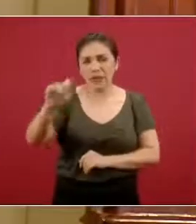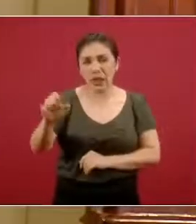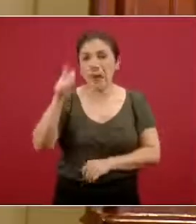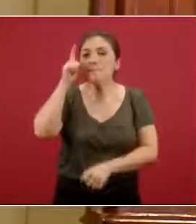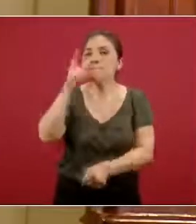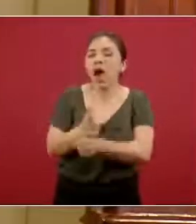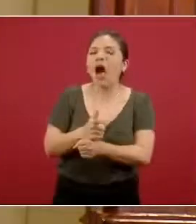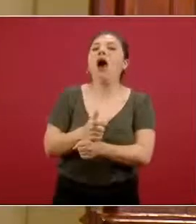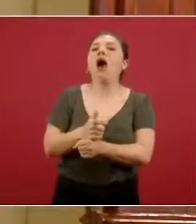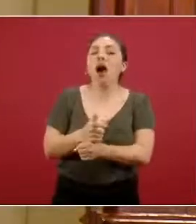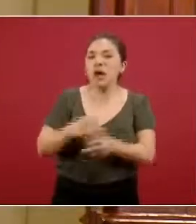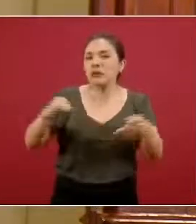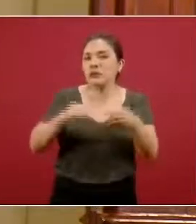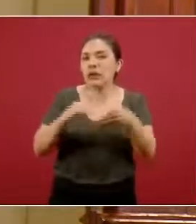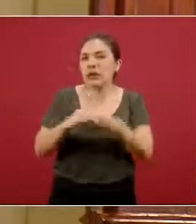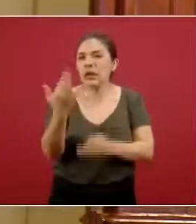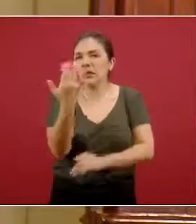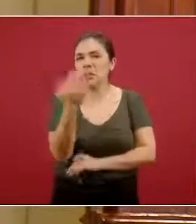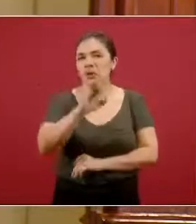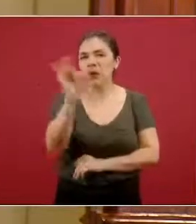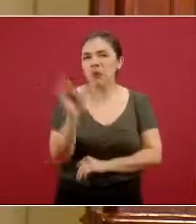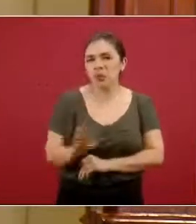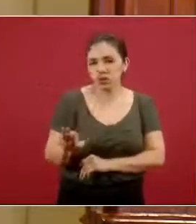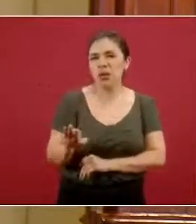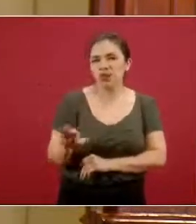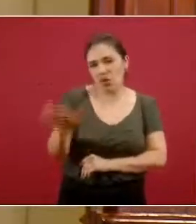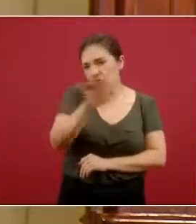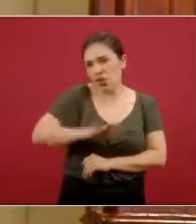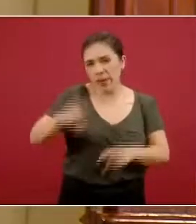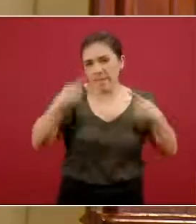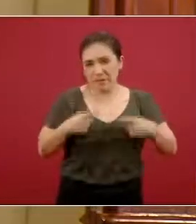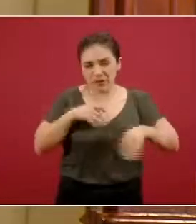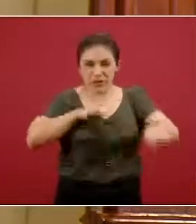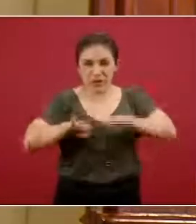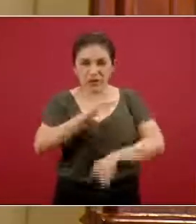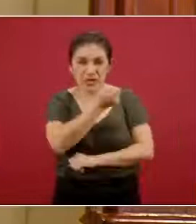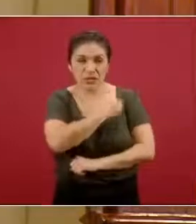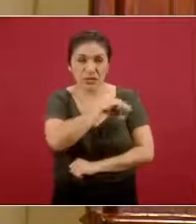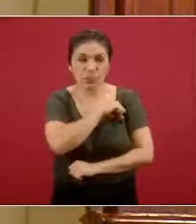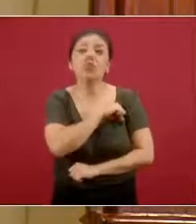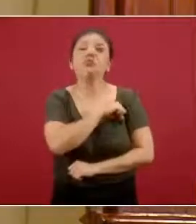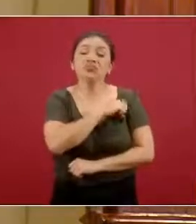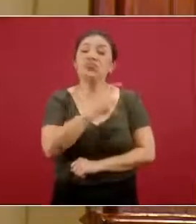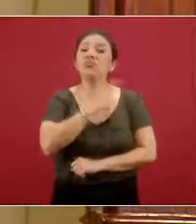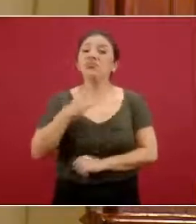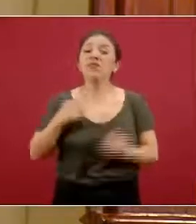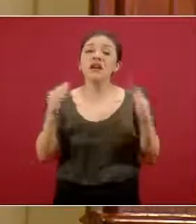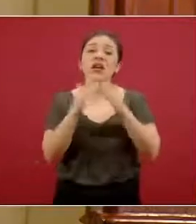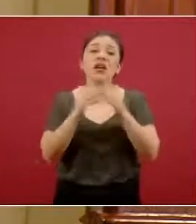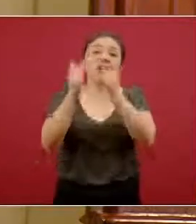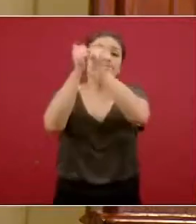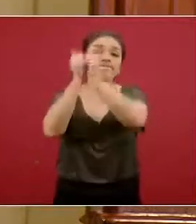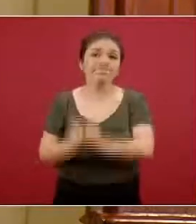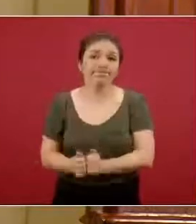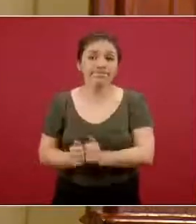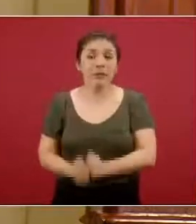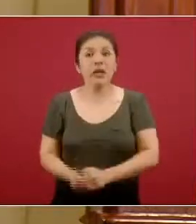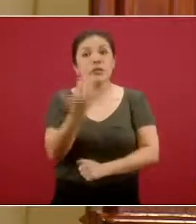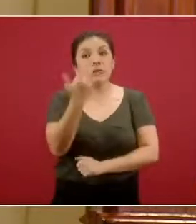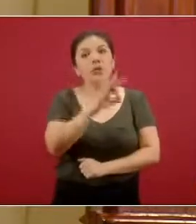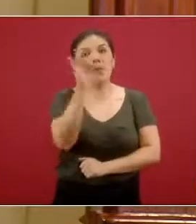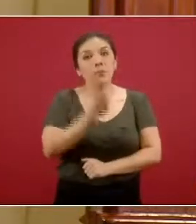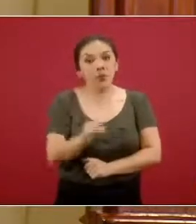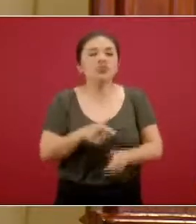develó que prácticamente alrededor del 50% del personal ¿sí? tuvo que resguardarse y la otra mitad tuvo